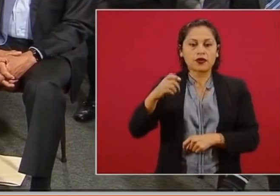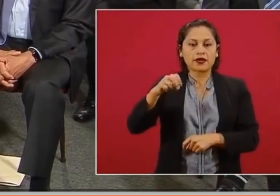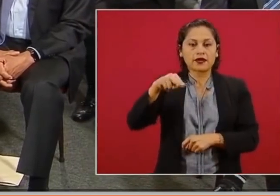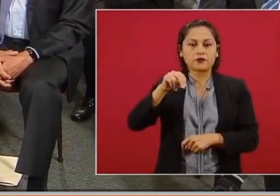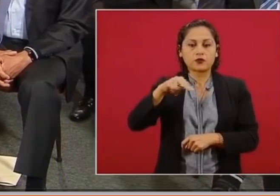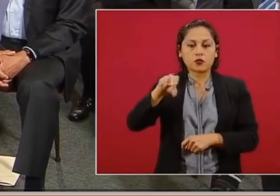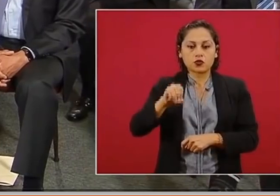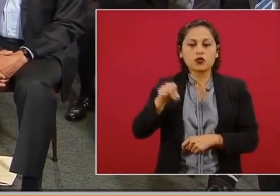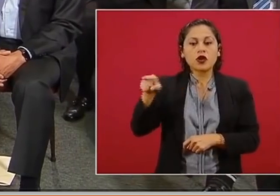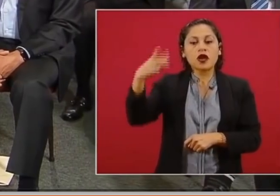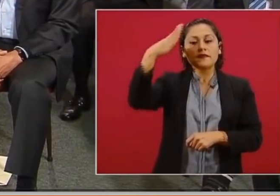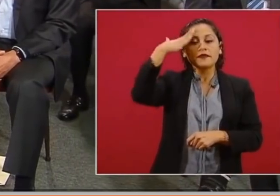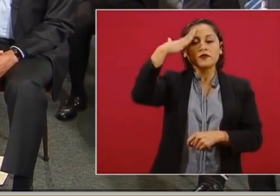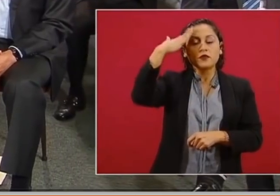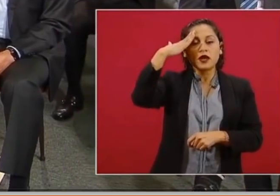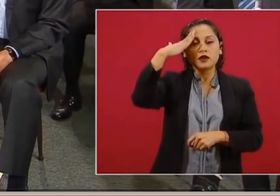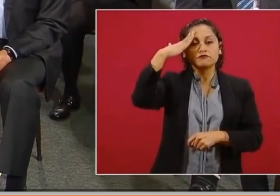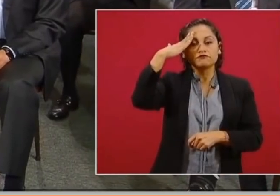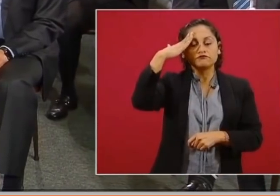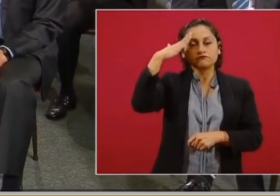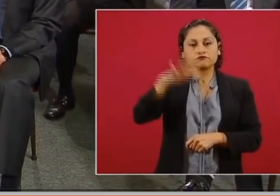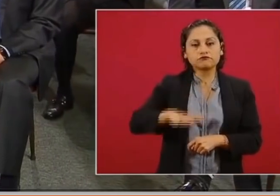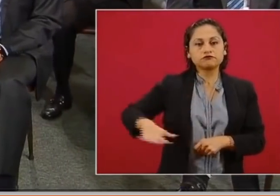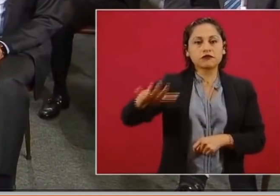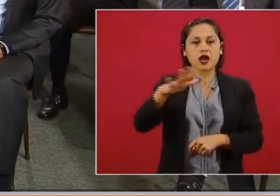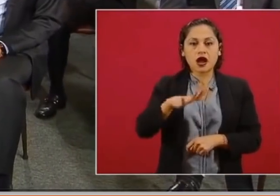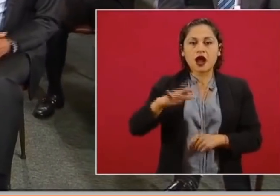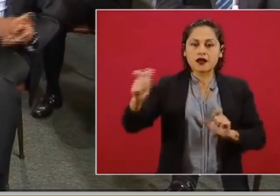Unidad de Inversiones de la Secretaría de Hacienda.